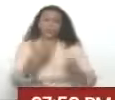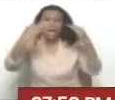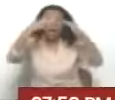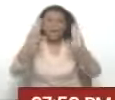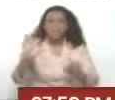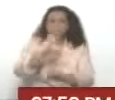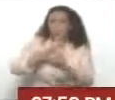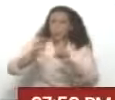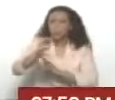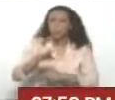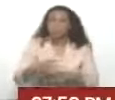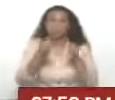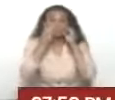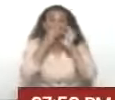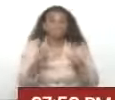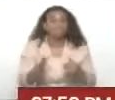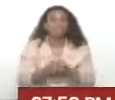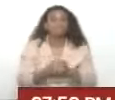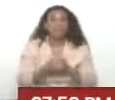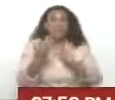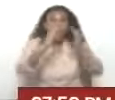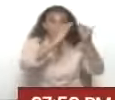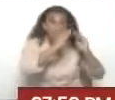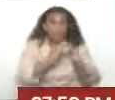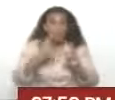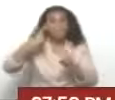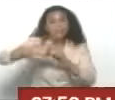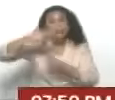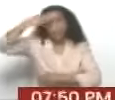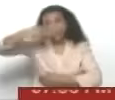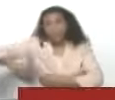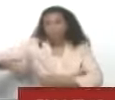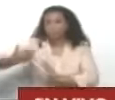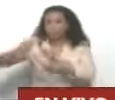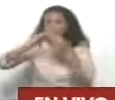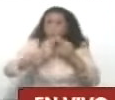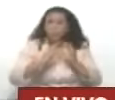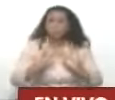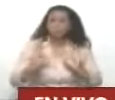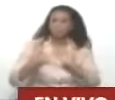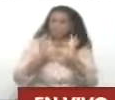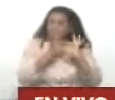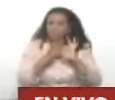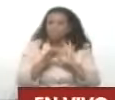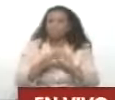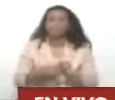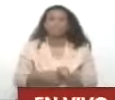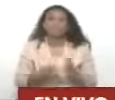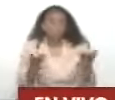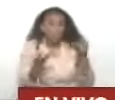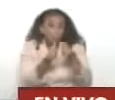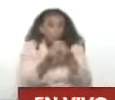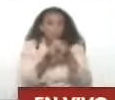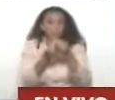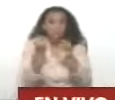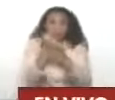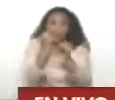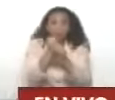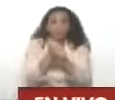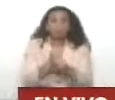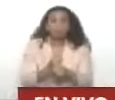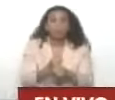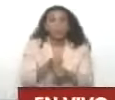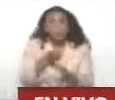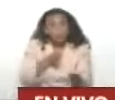cultura. Una bendición, las brigadas comunitarias militares de salud, educación y cultura. Cuando